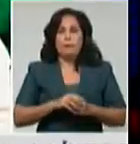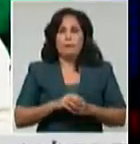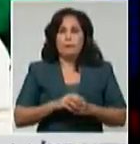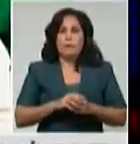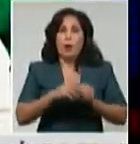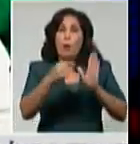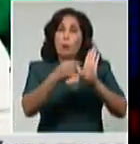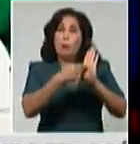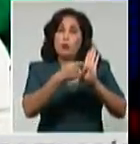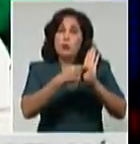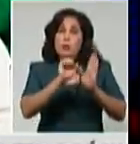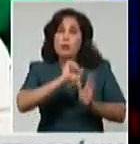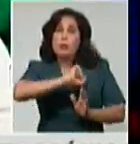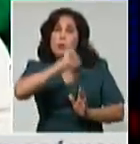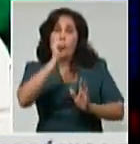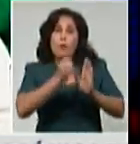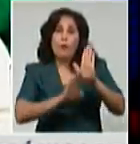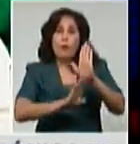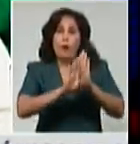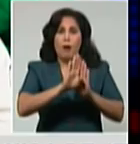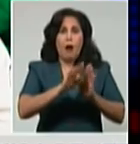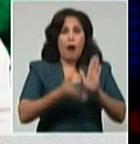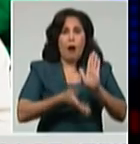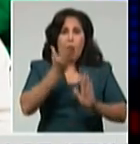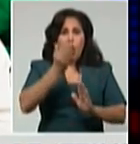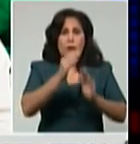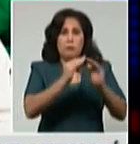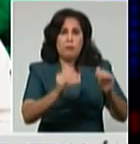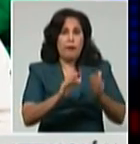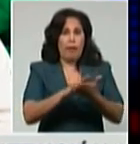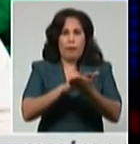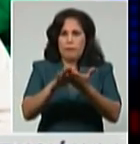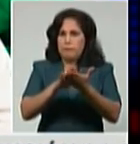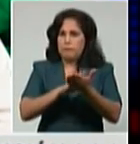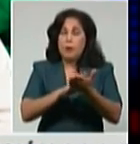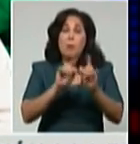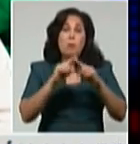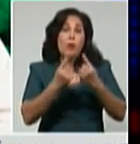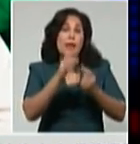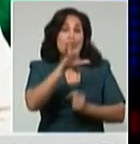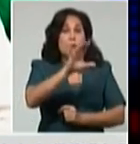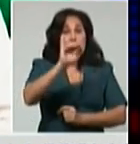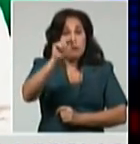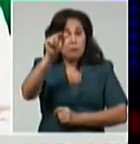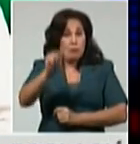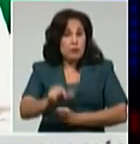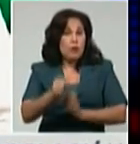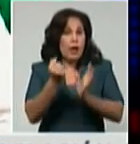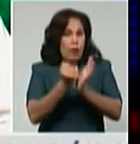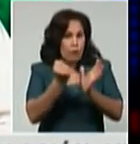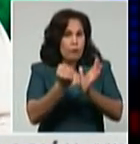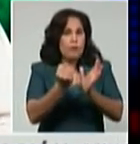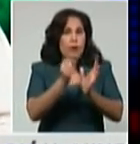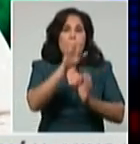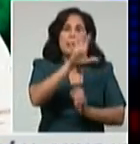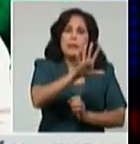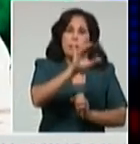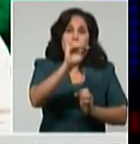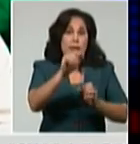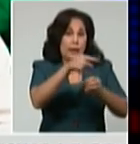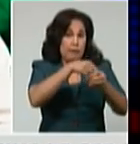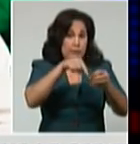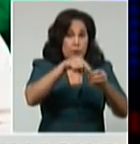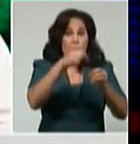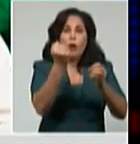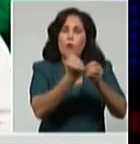positivo de altas, ya que tuvimos 56 casos diagnosticados, 56 casos